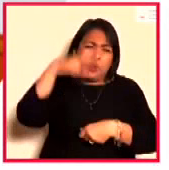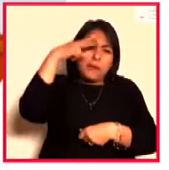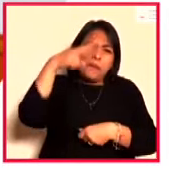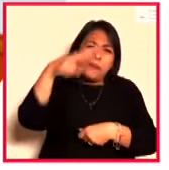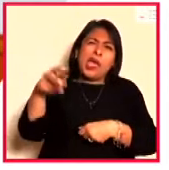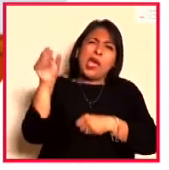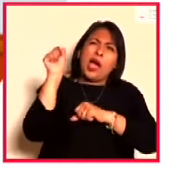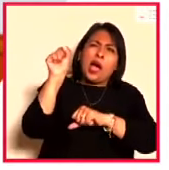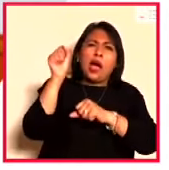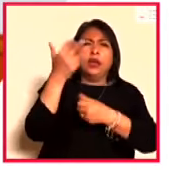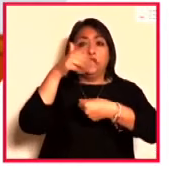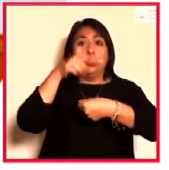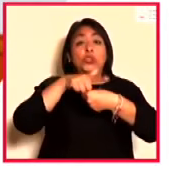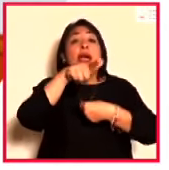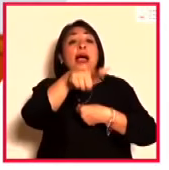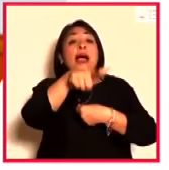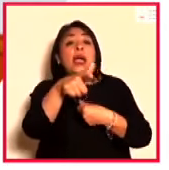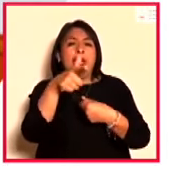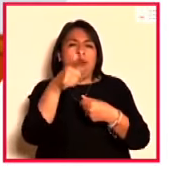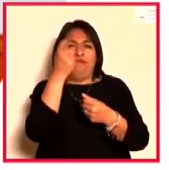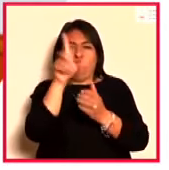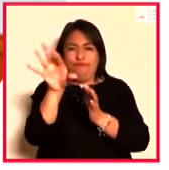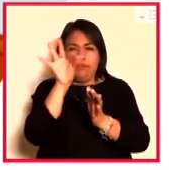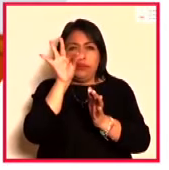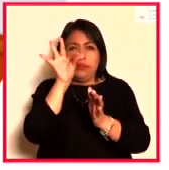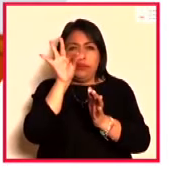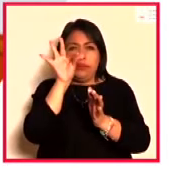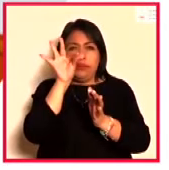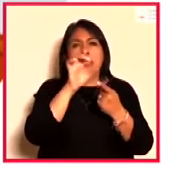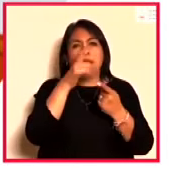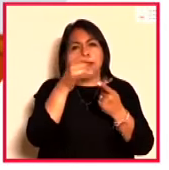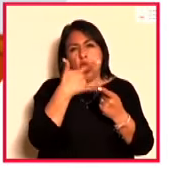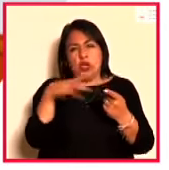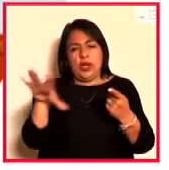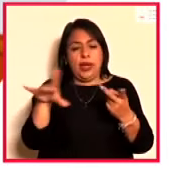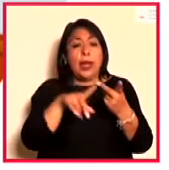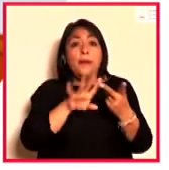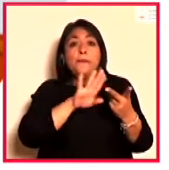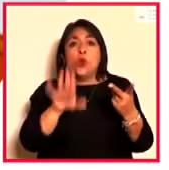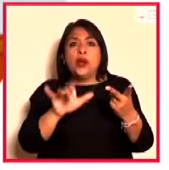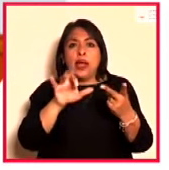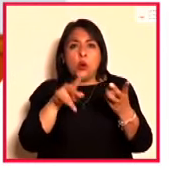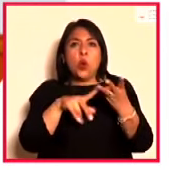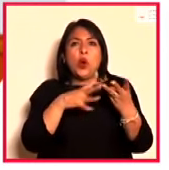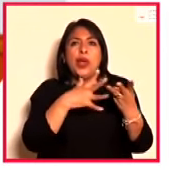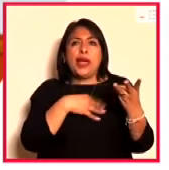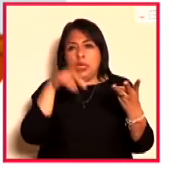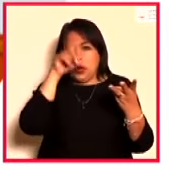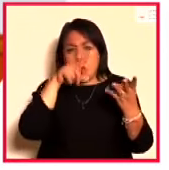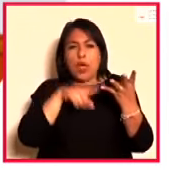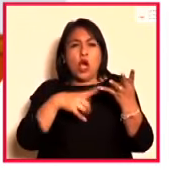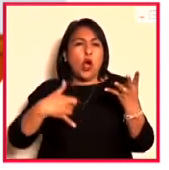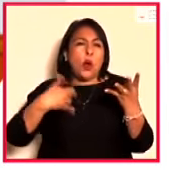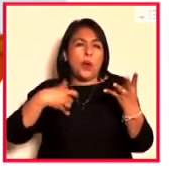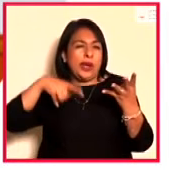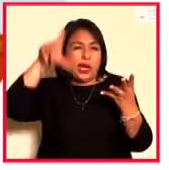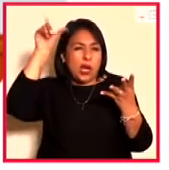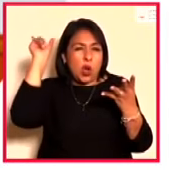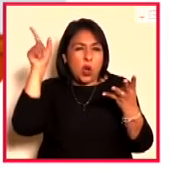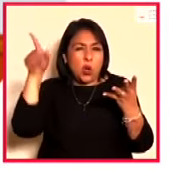su obra destacan Ensayo General, Muertes de Aurora, Hijos del Águila y Los Muchachos Locos de Aquel Verano. Entre